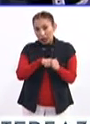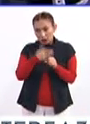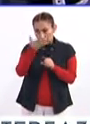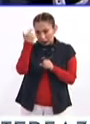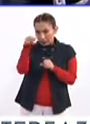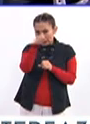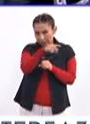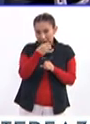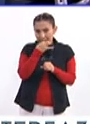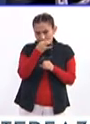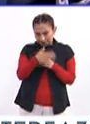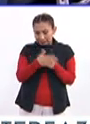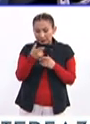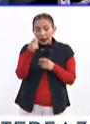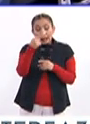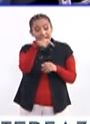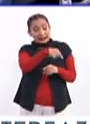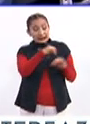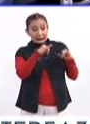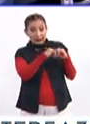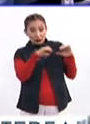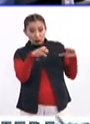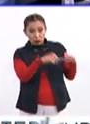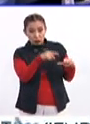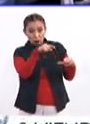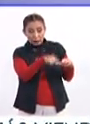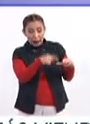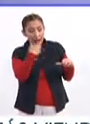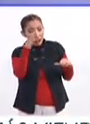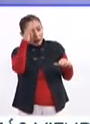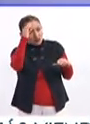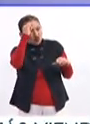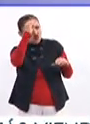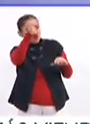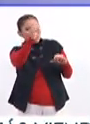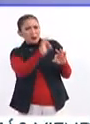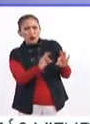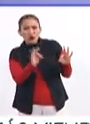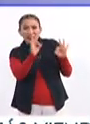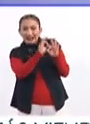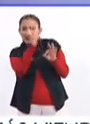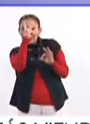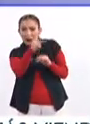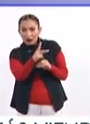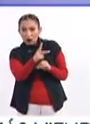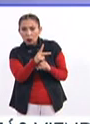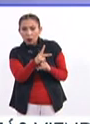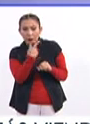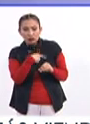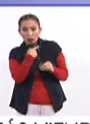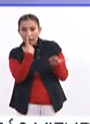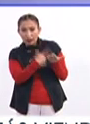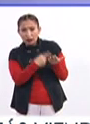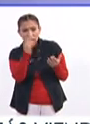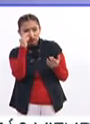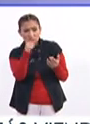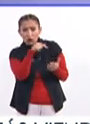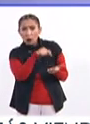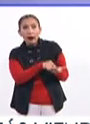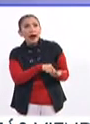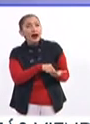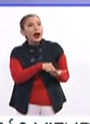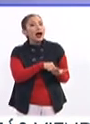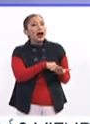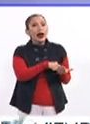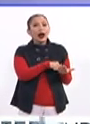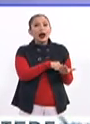sepan, es una de las instituciones del pensamiento más emblemáticas que tiene México. Es el lugar,